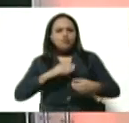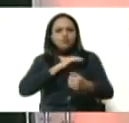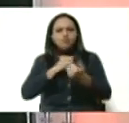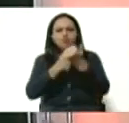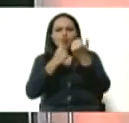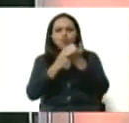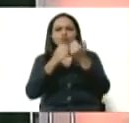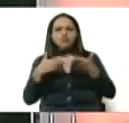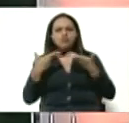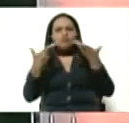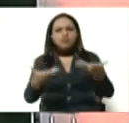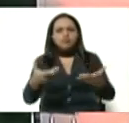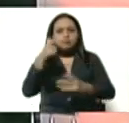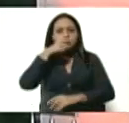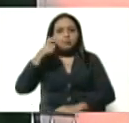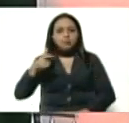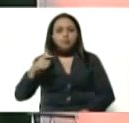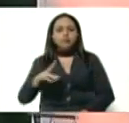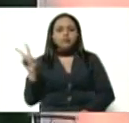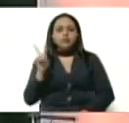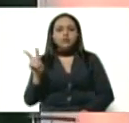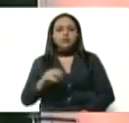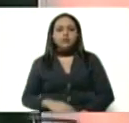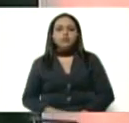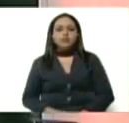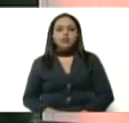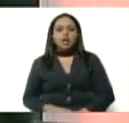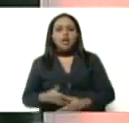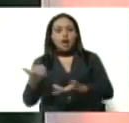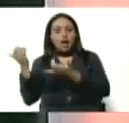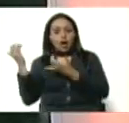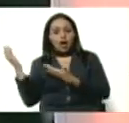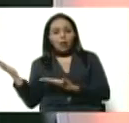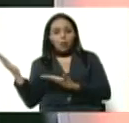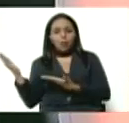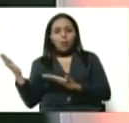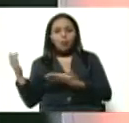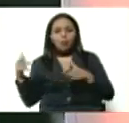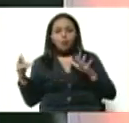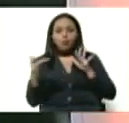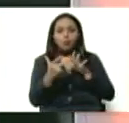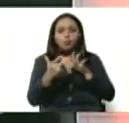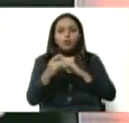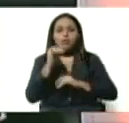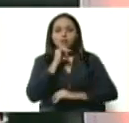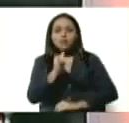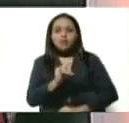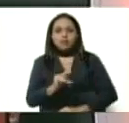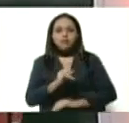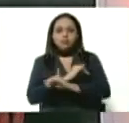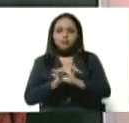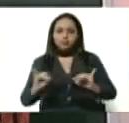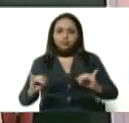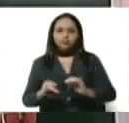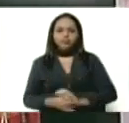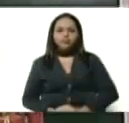brindado hacia nuestro país, el gigante asiático. Con estas imágenes y con esta información, nosotros vamos a despedir esta transmisión. Adelante.